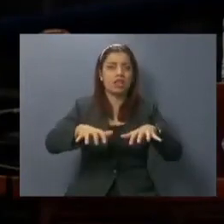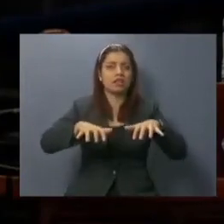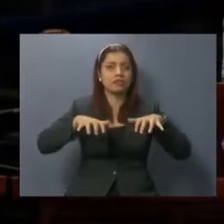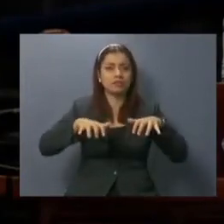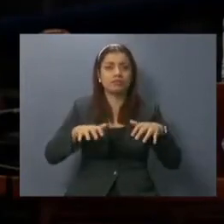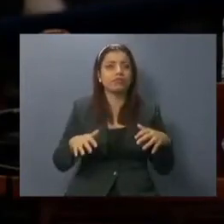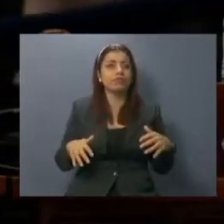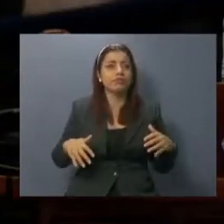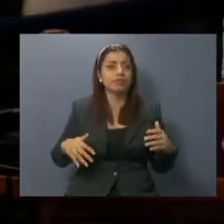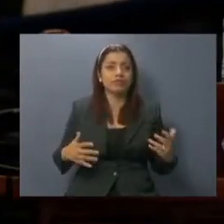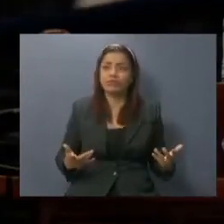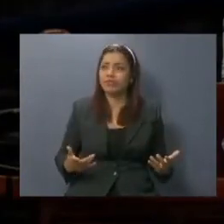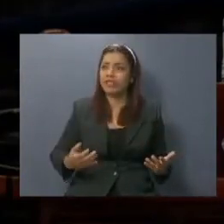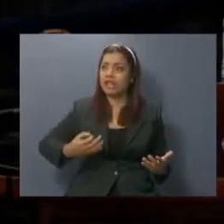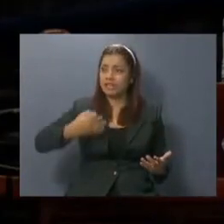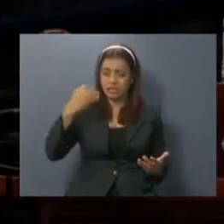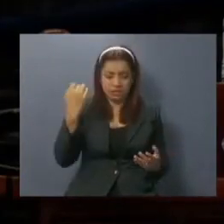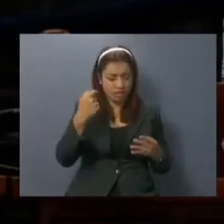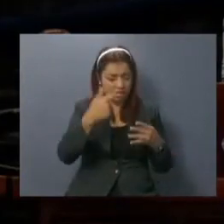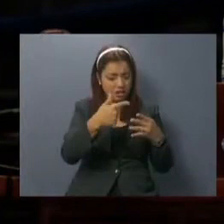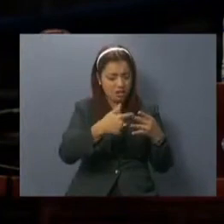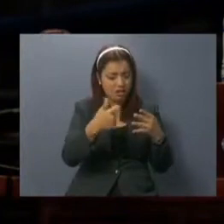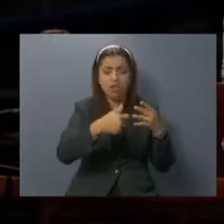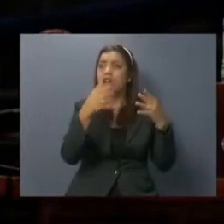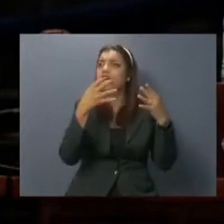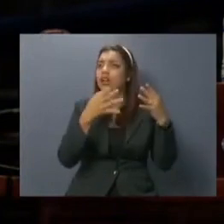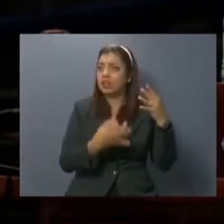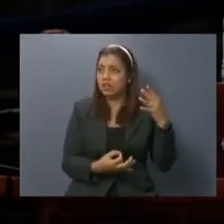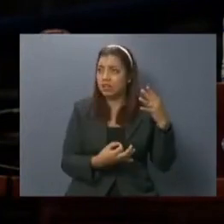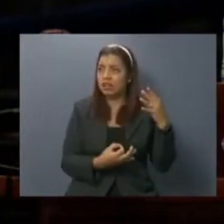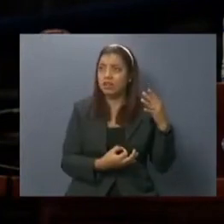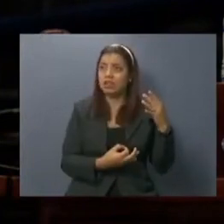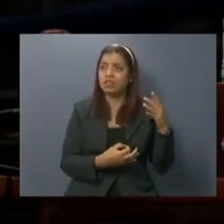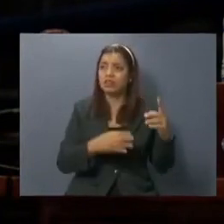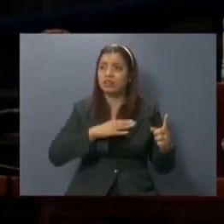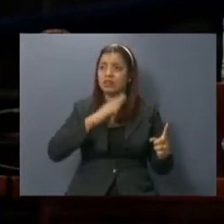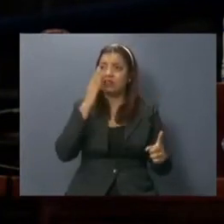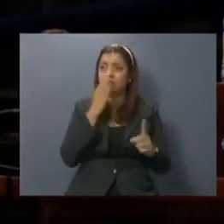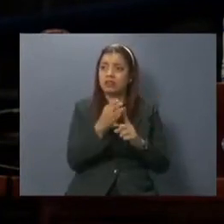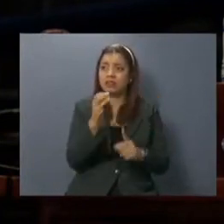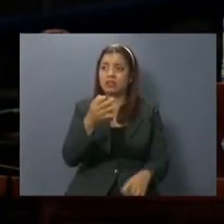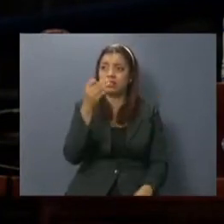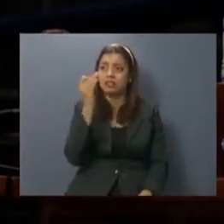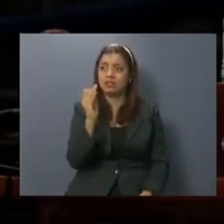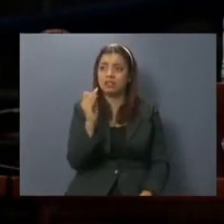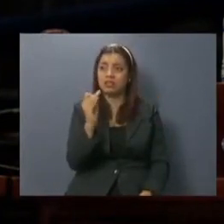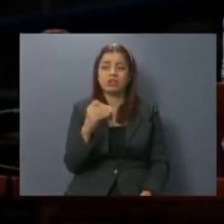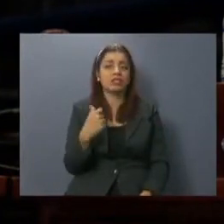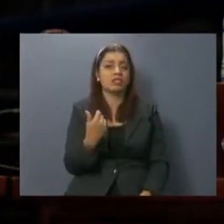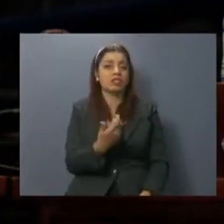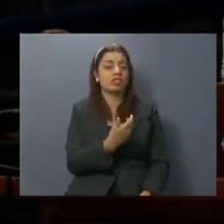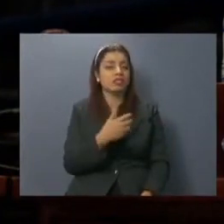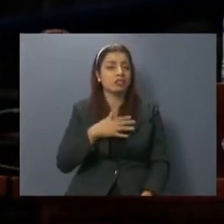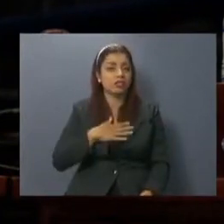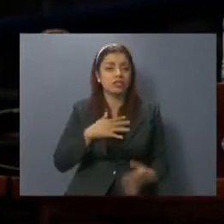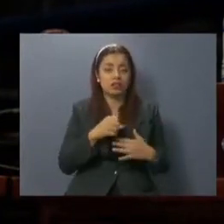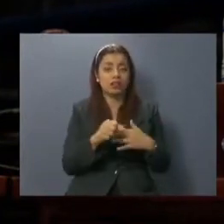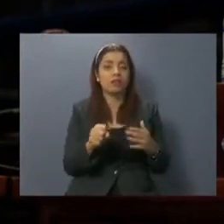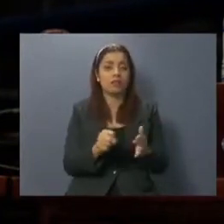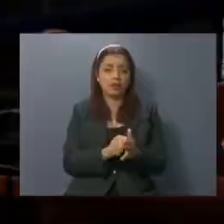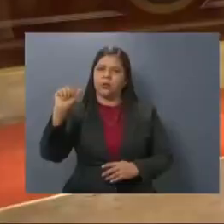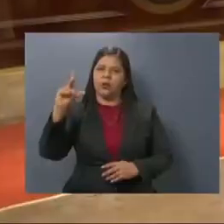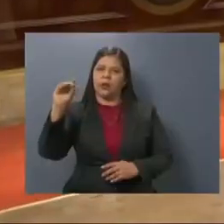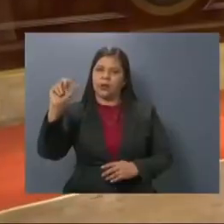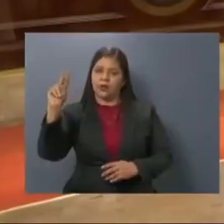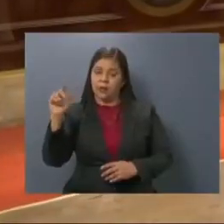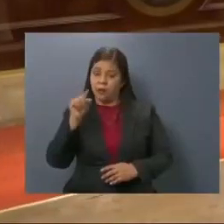es completamente legal y en base a las atribuciones que tenemos como Asamblea